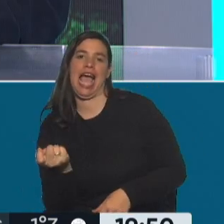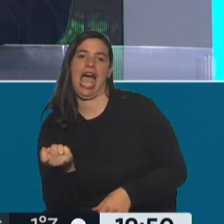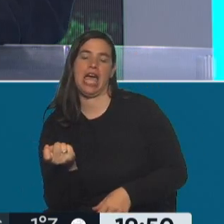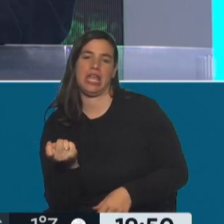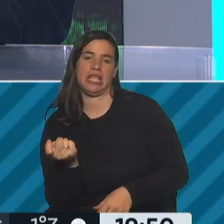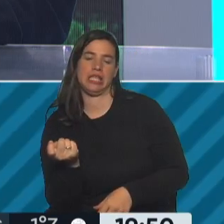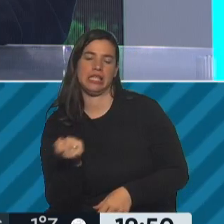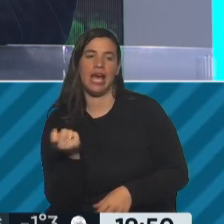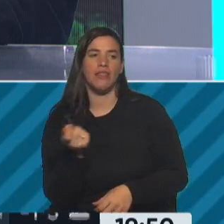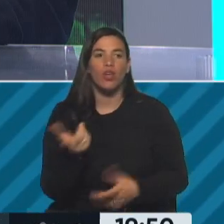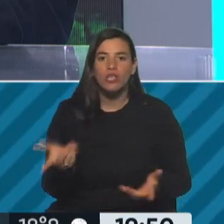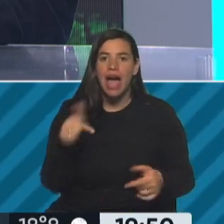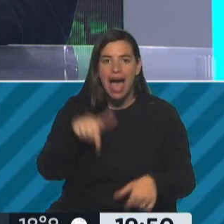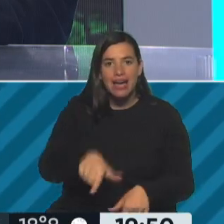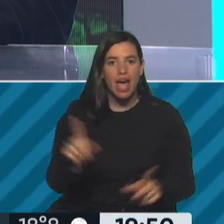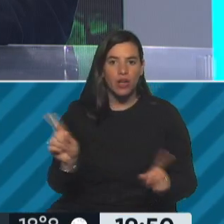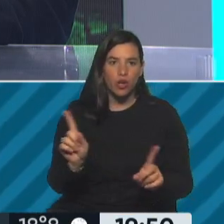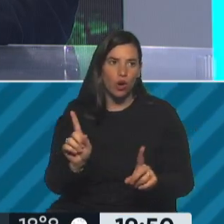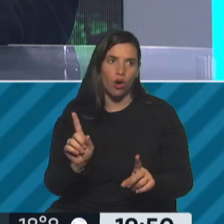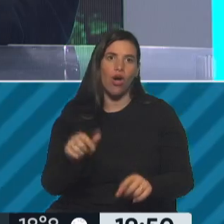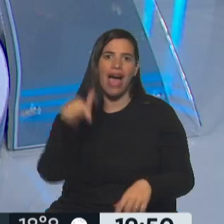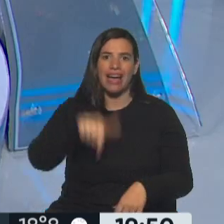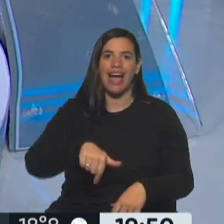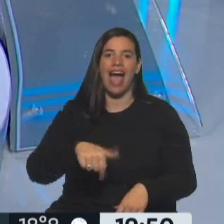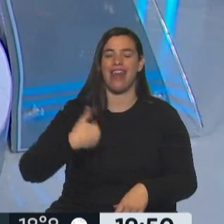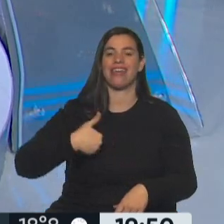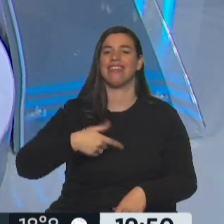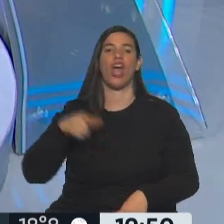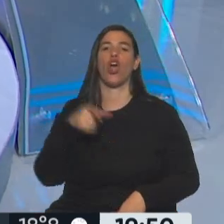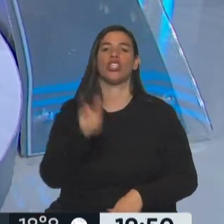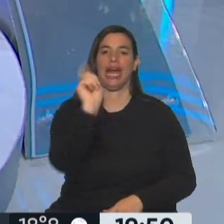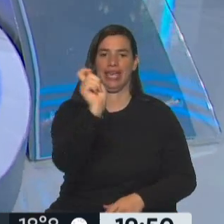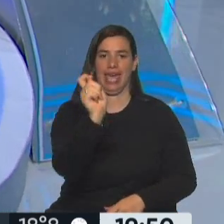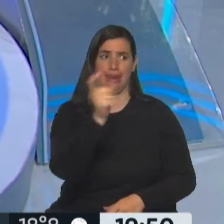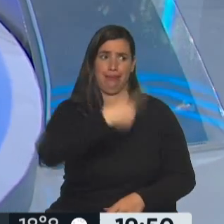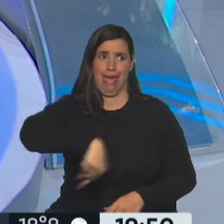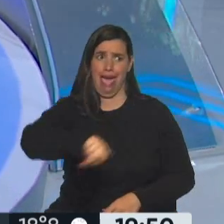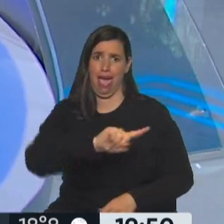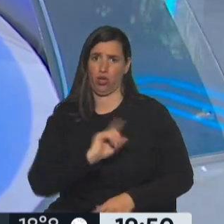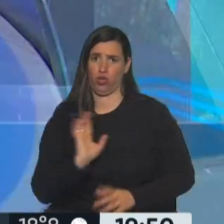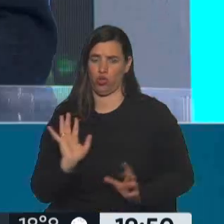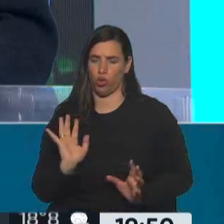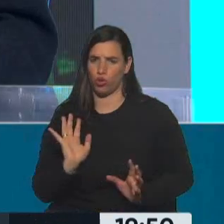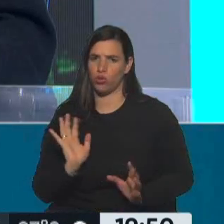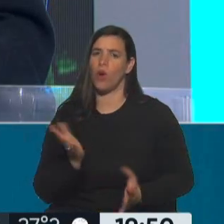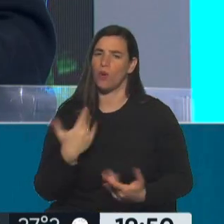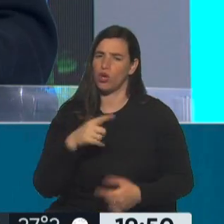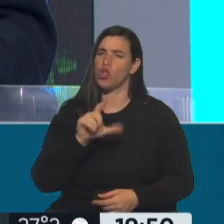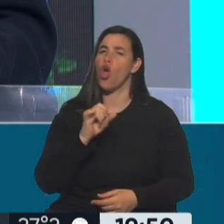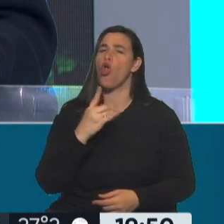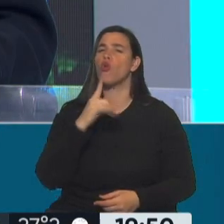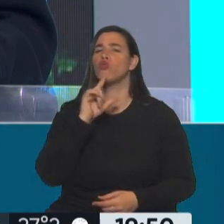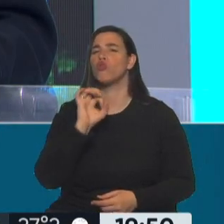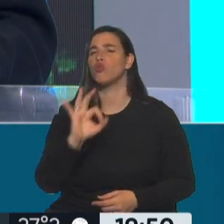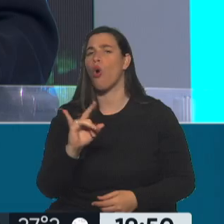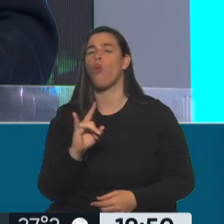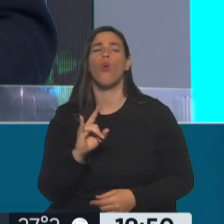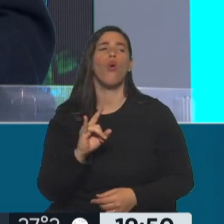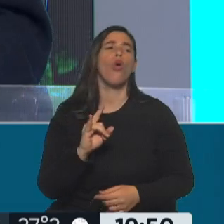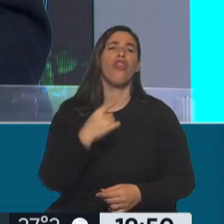esclavitud. Claro. Entonces, por eso lo atacan a los dirigentes sindicales de la manera que los atacan, ¿no?